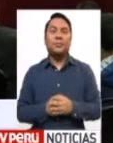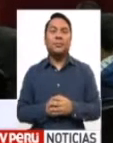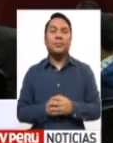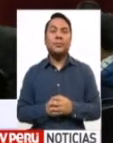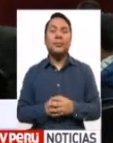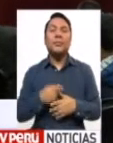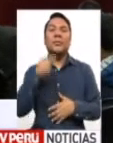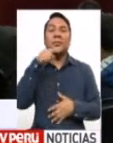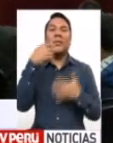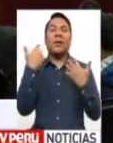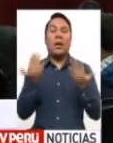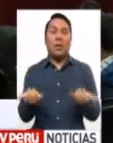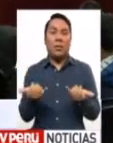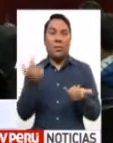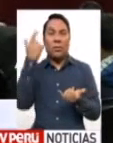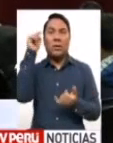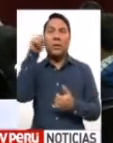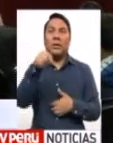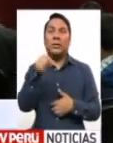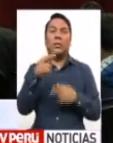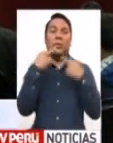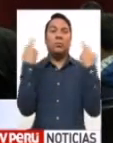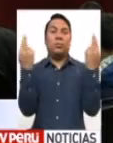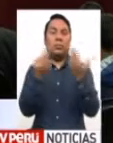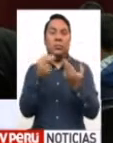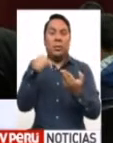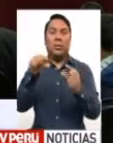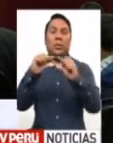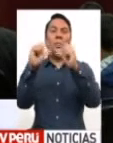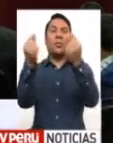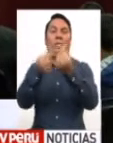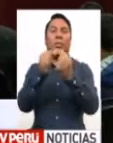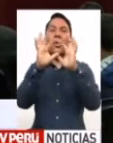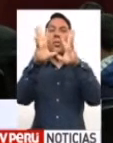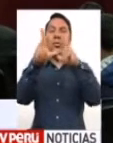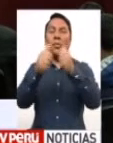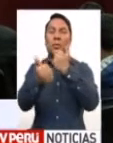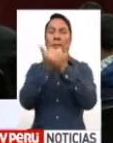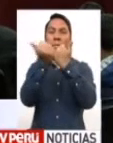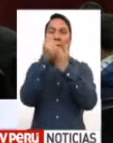su evolución de este grupo delictivo,